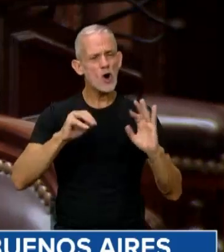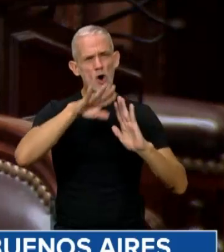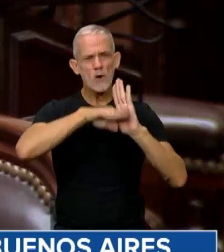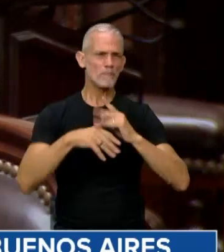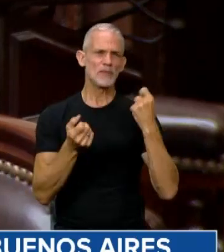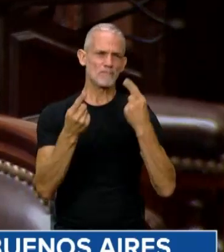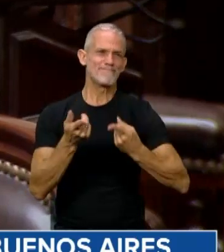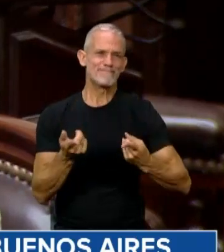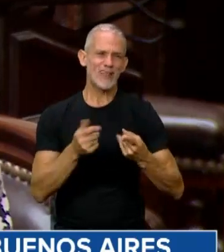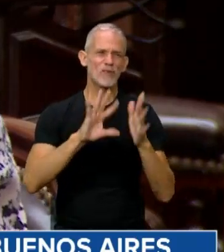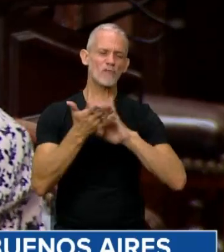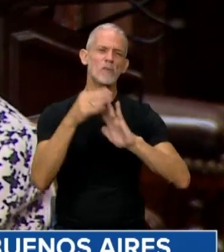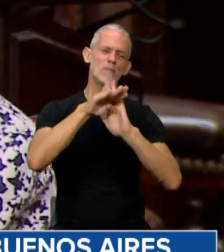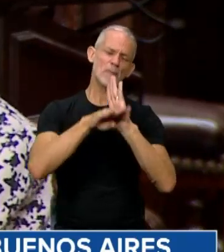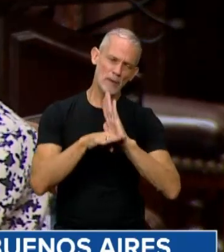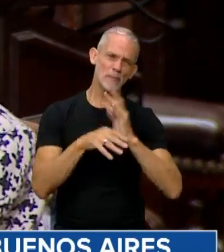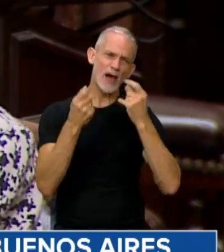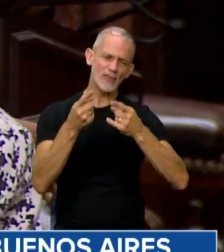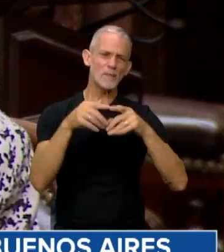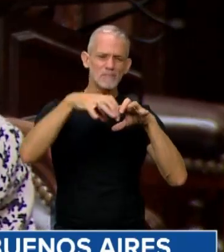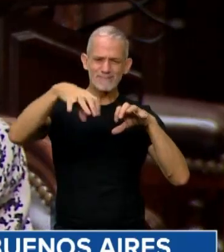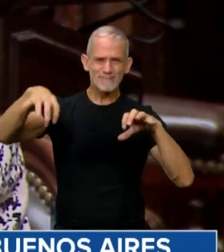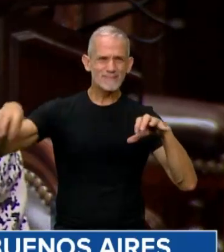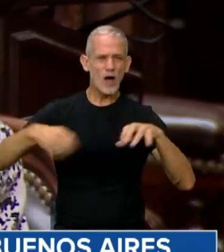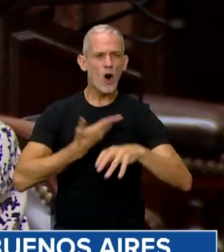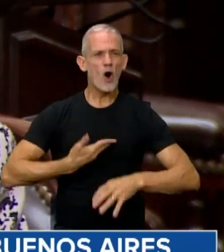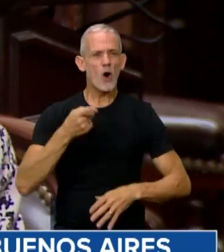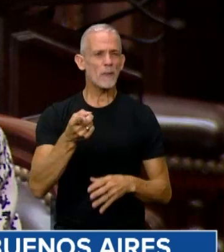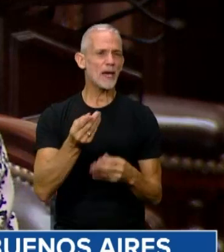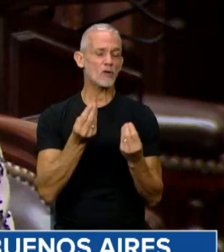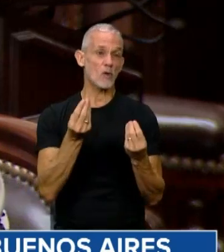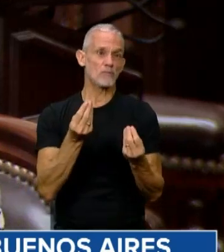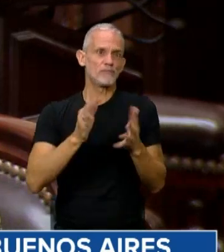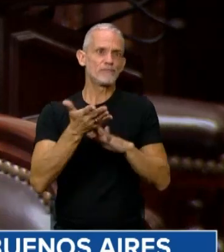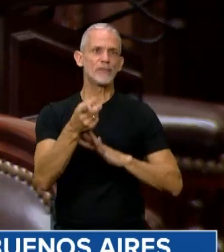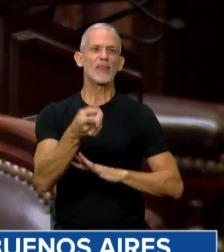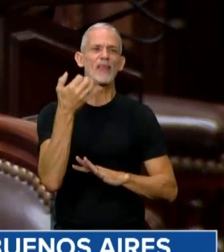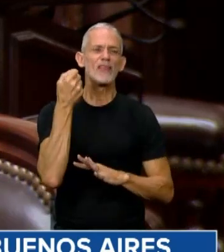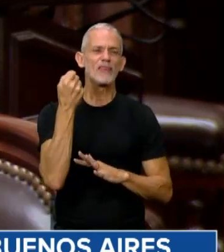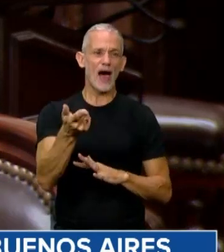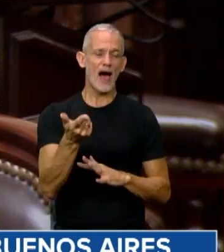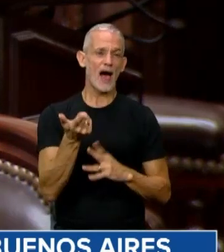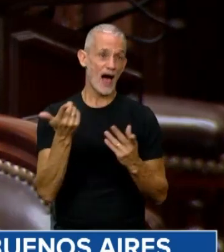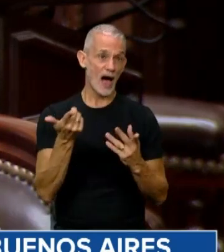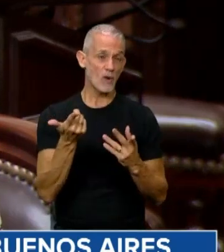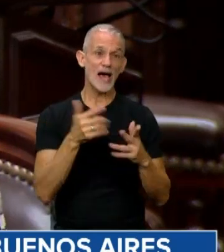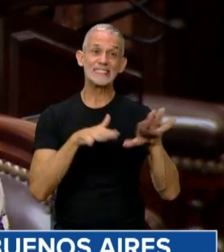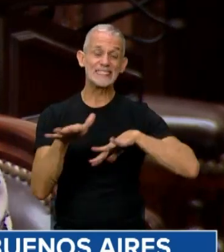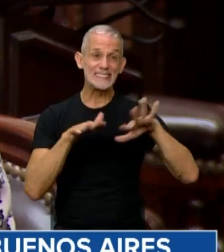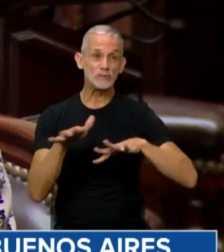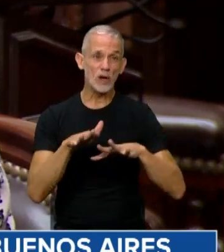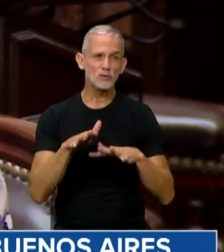que acompañe desde otras medidas y otras áreas de gobierno cuál es el tratamiento que vamos a dar a una